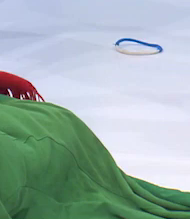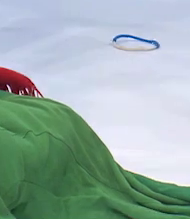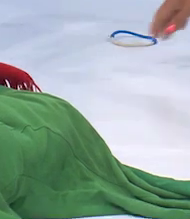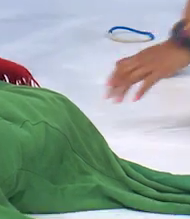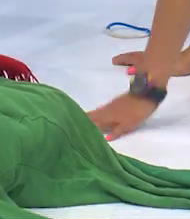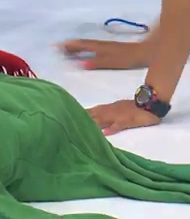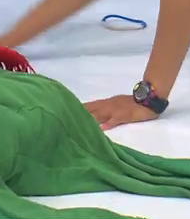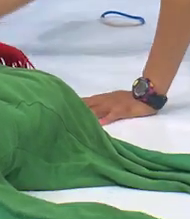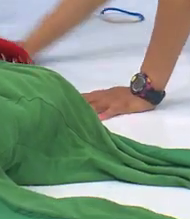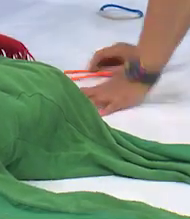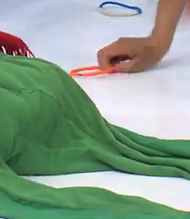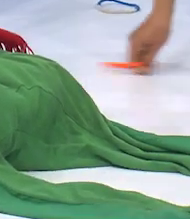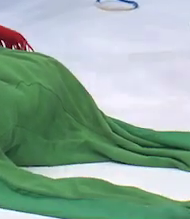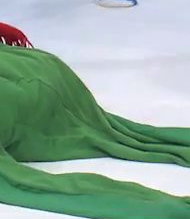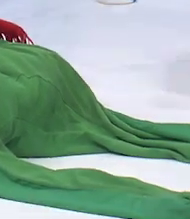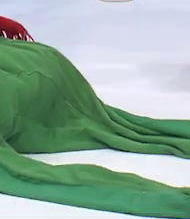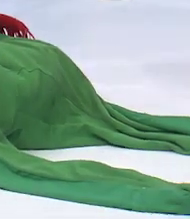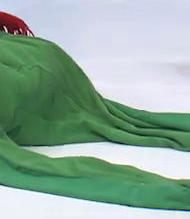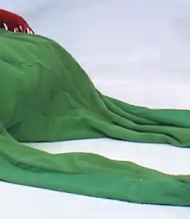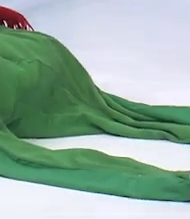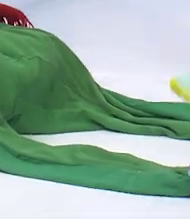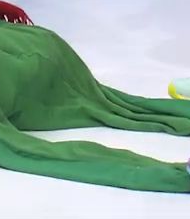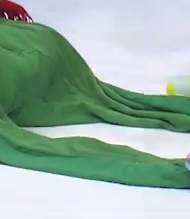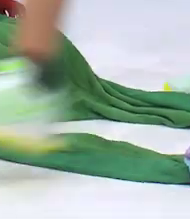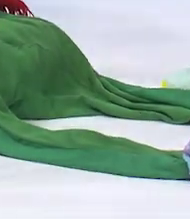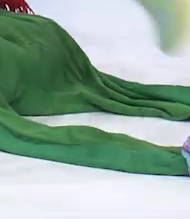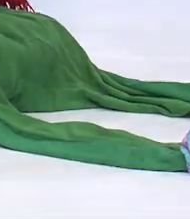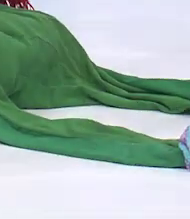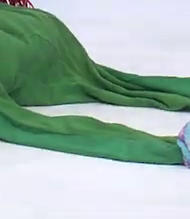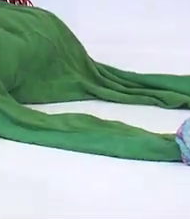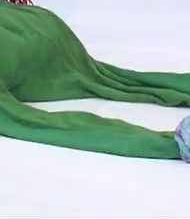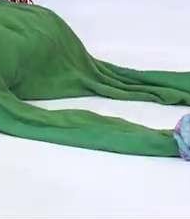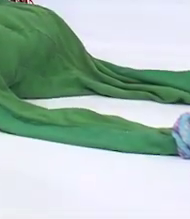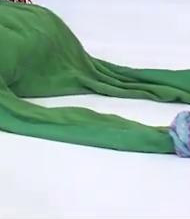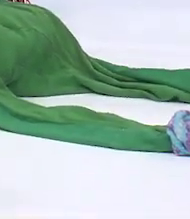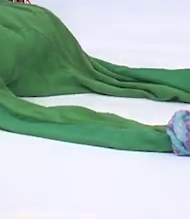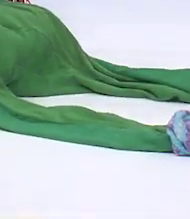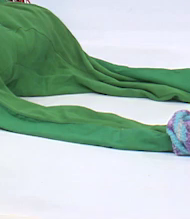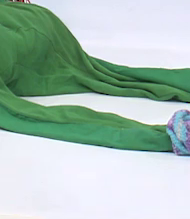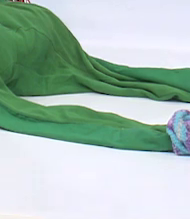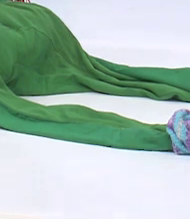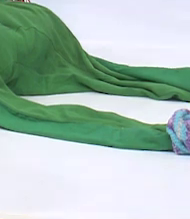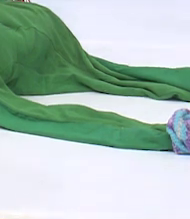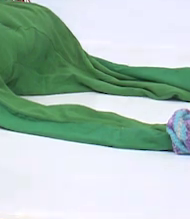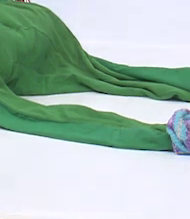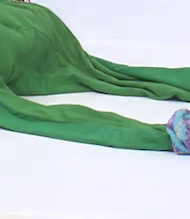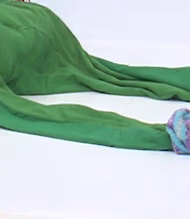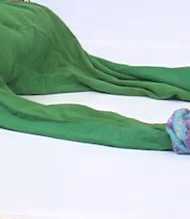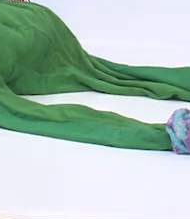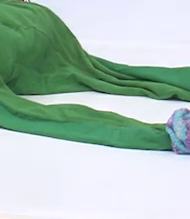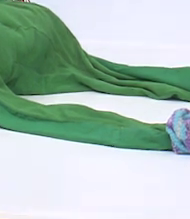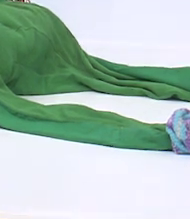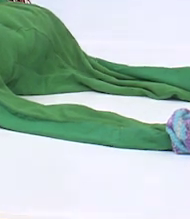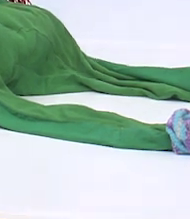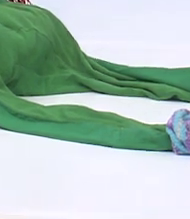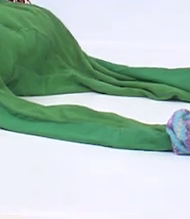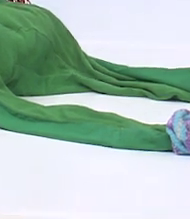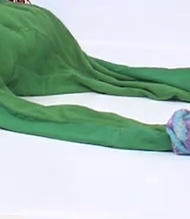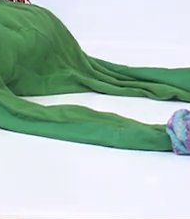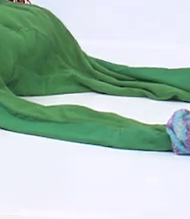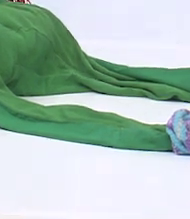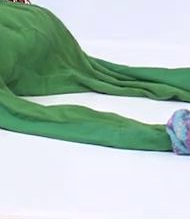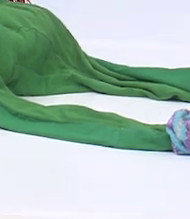bien pongo del otro lado por favor vamos a ver quizás si tú tienes guantes en tu casa le podrías poner